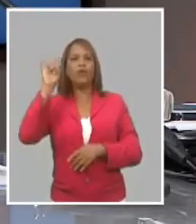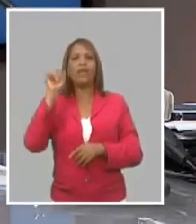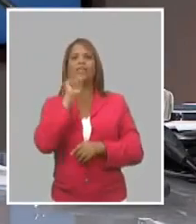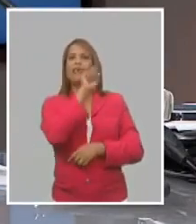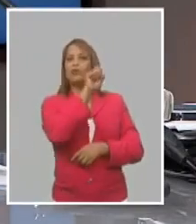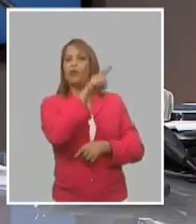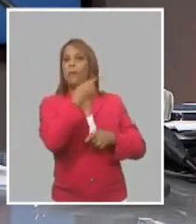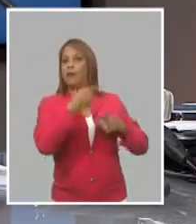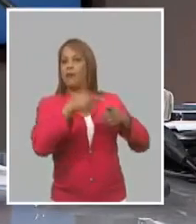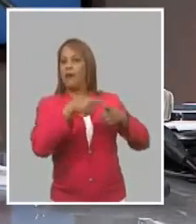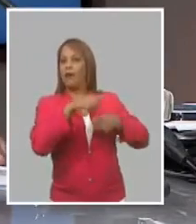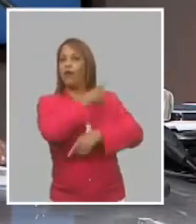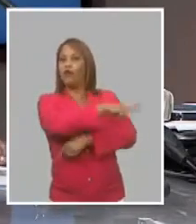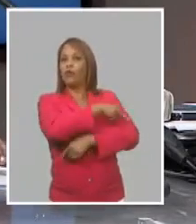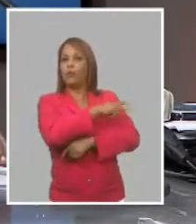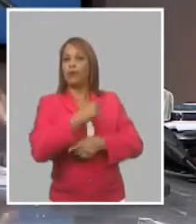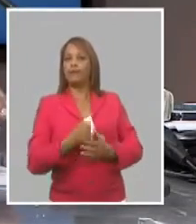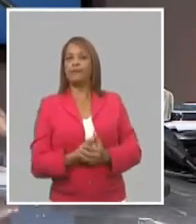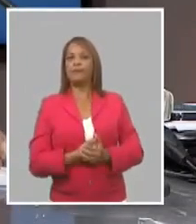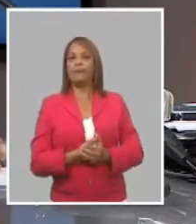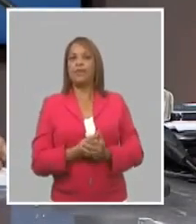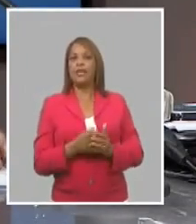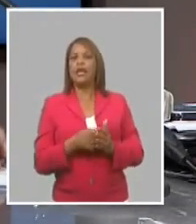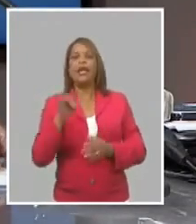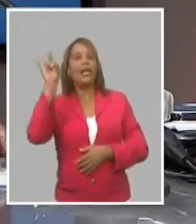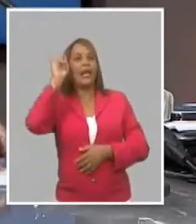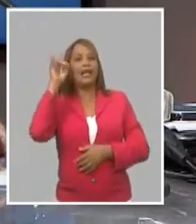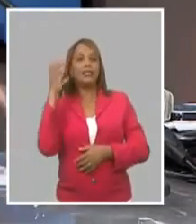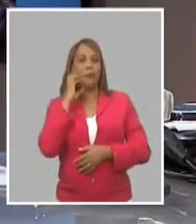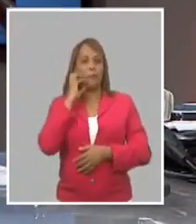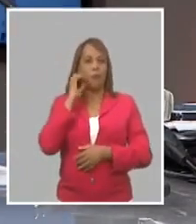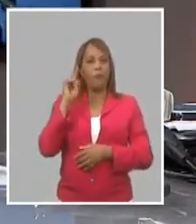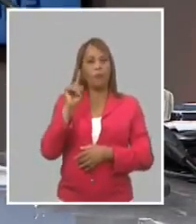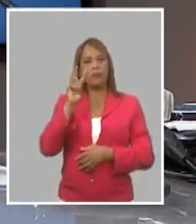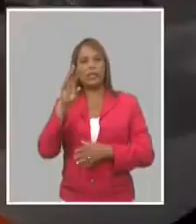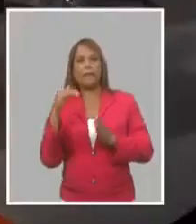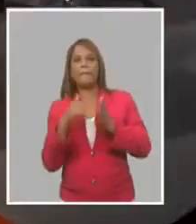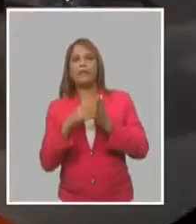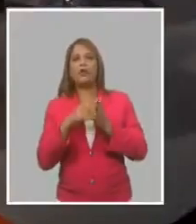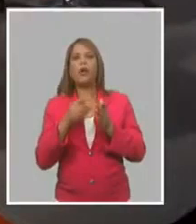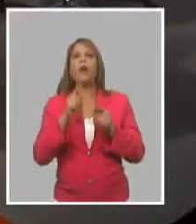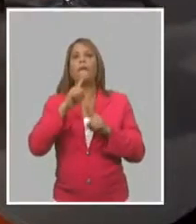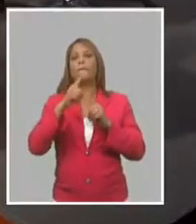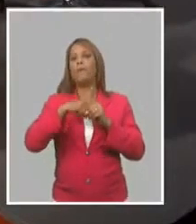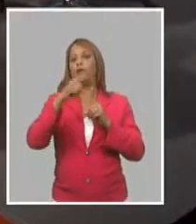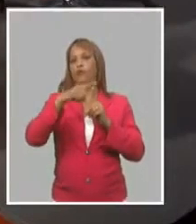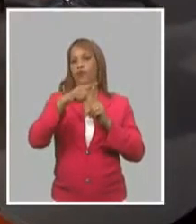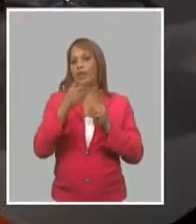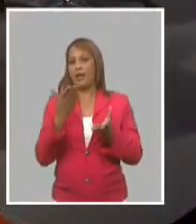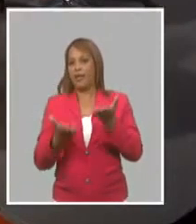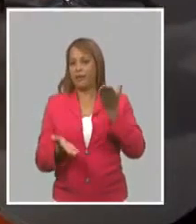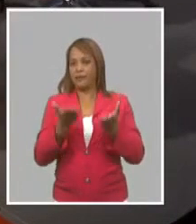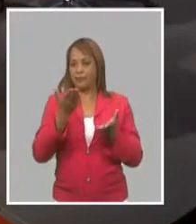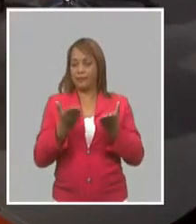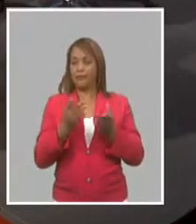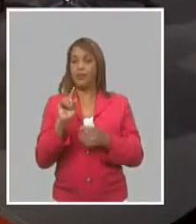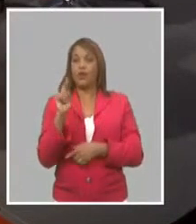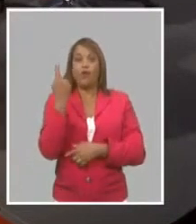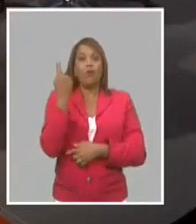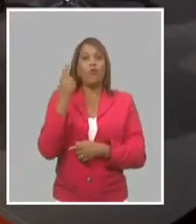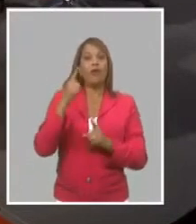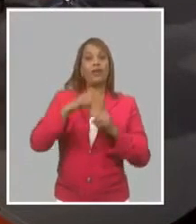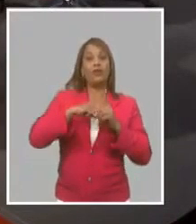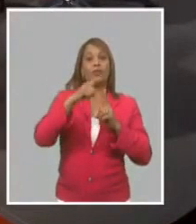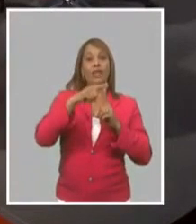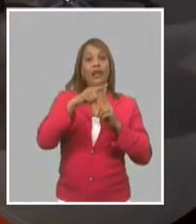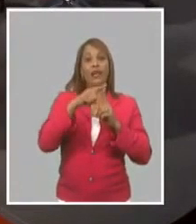importada. La tonelada de leche en polvo puede andar alejando en el orden de $3,000 por tonelada. Y en una tonelada de leche en polvo